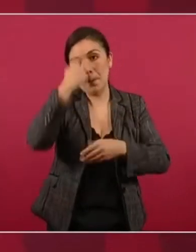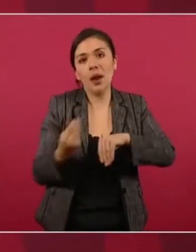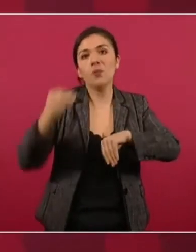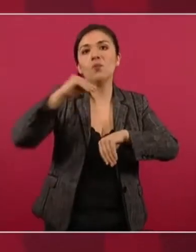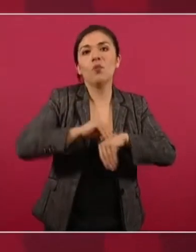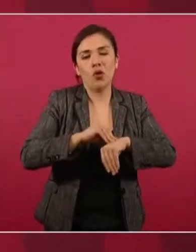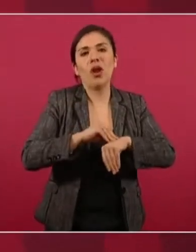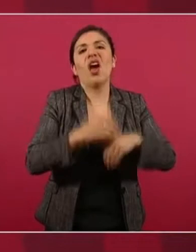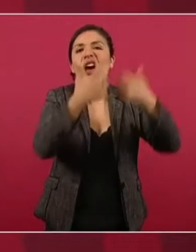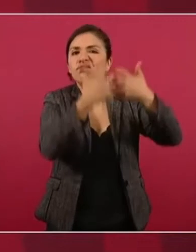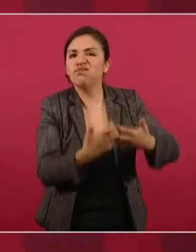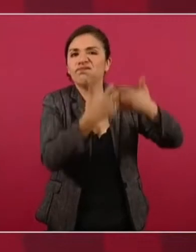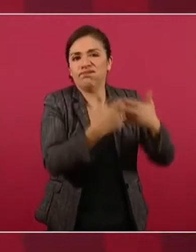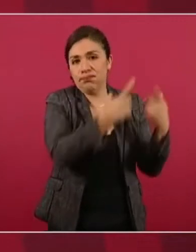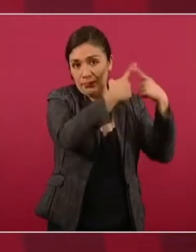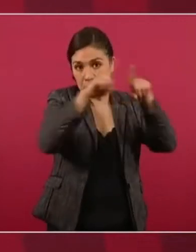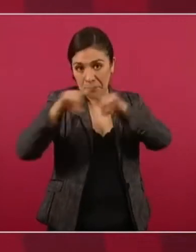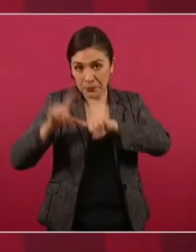de industrias,